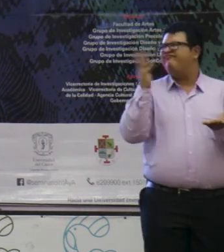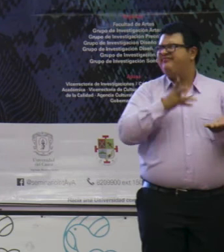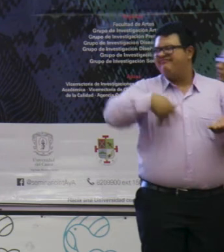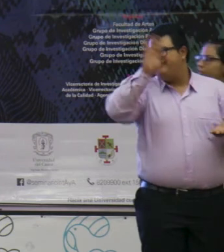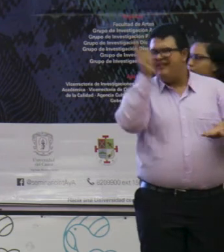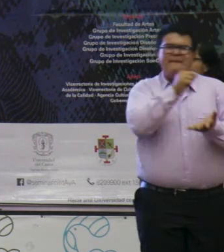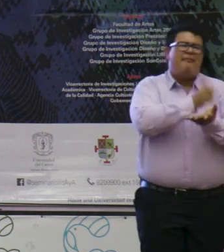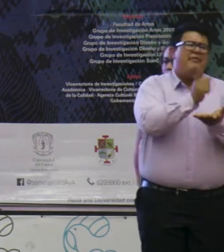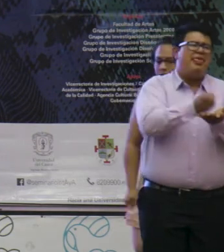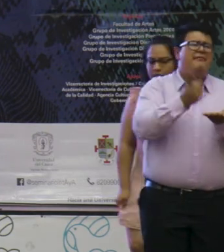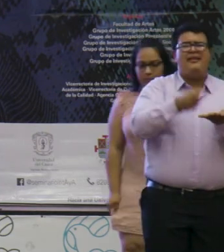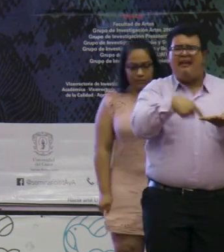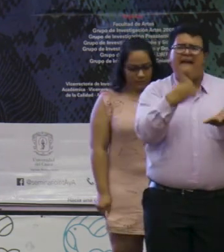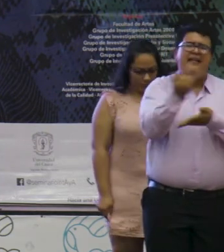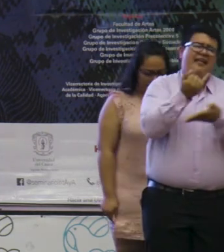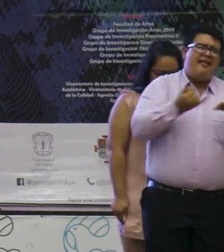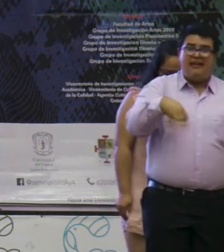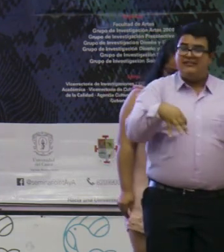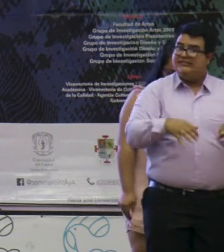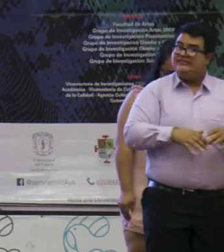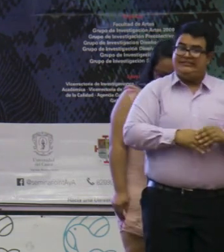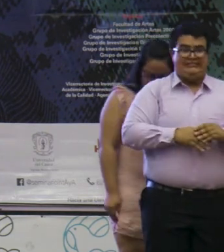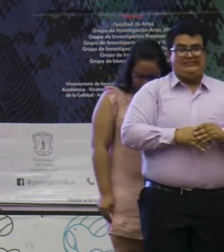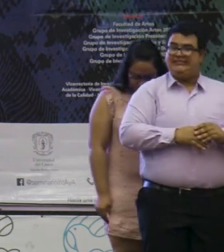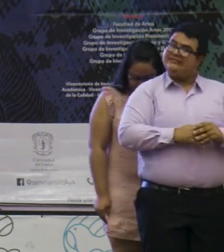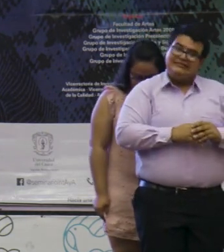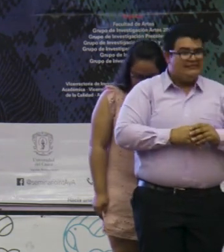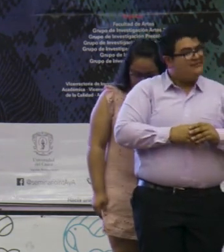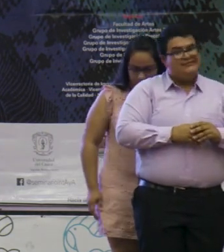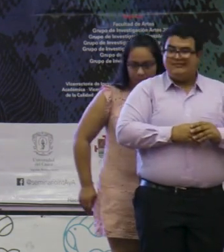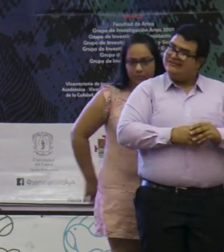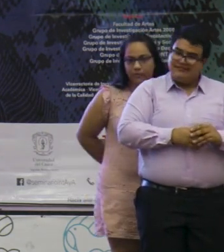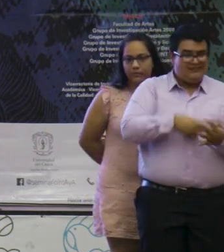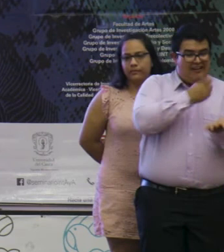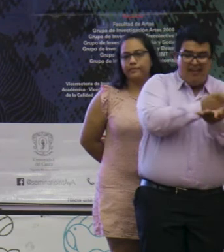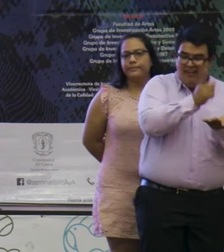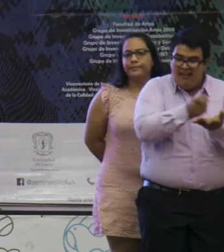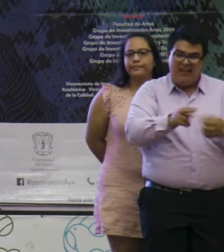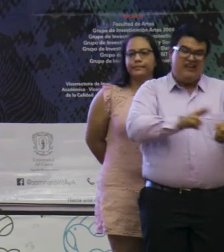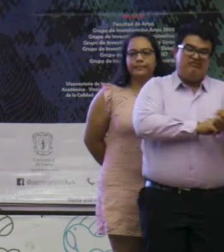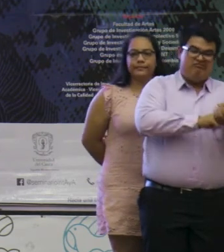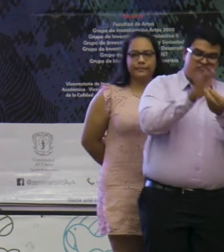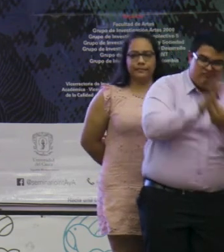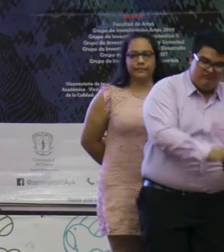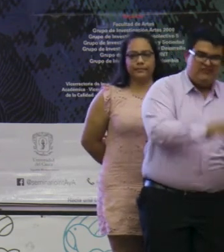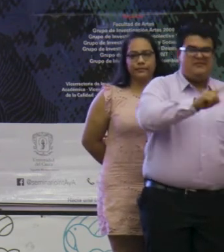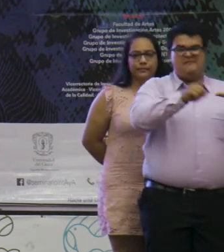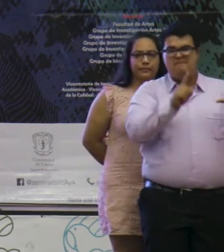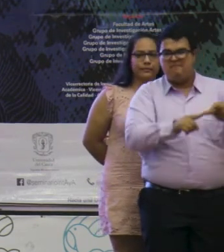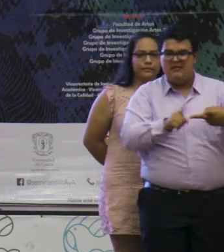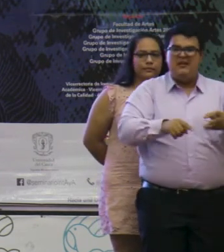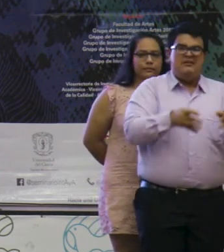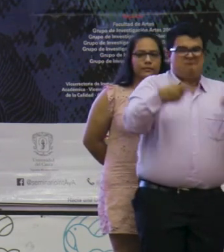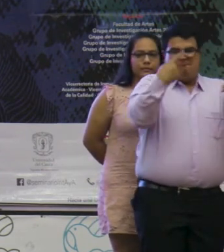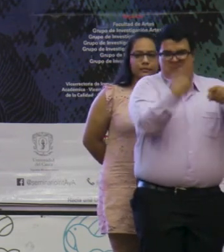instrucción es la más neutra de las ilustraciones. No, está racializada, está ponderada, está